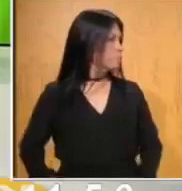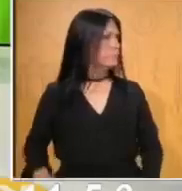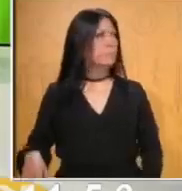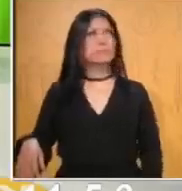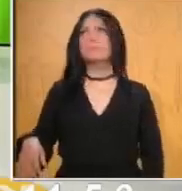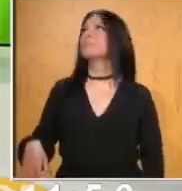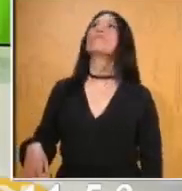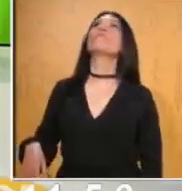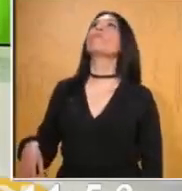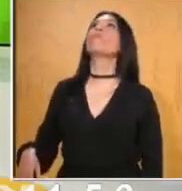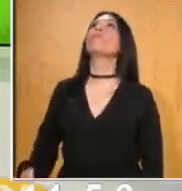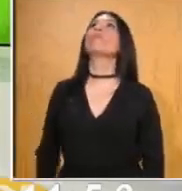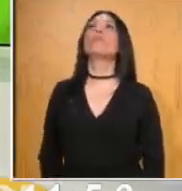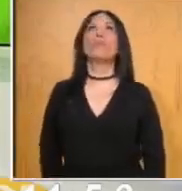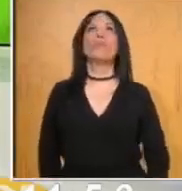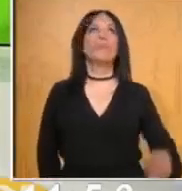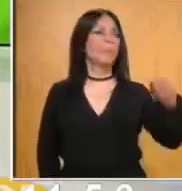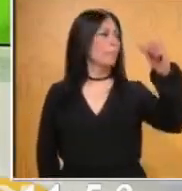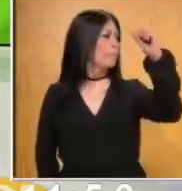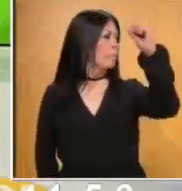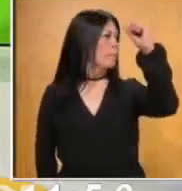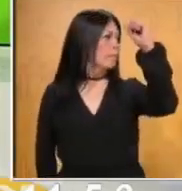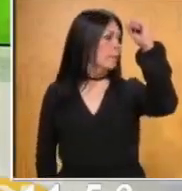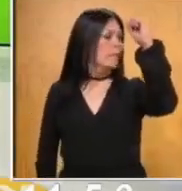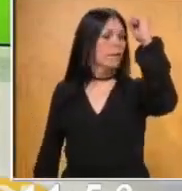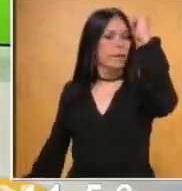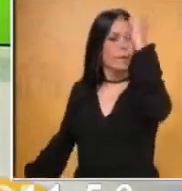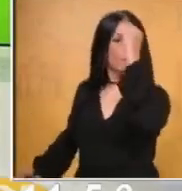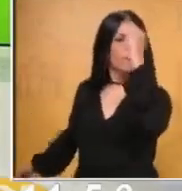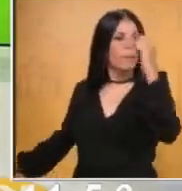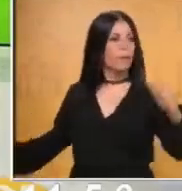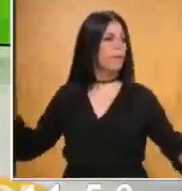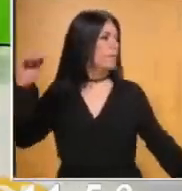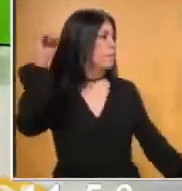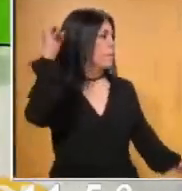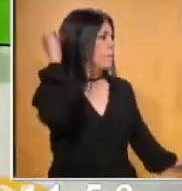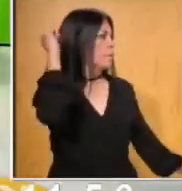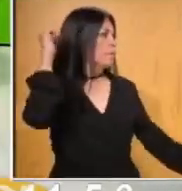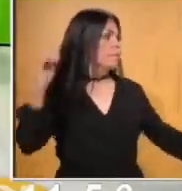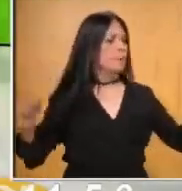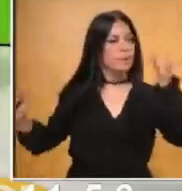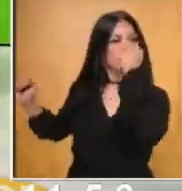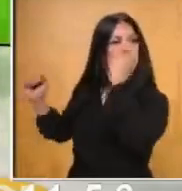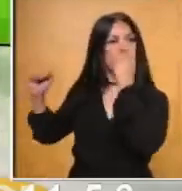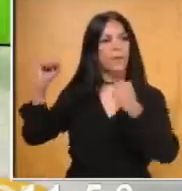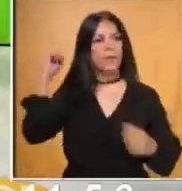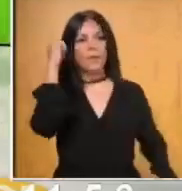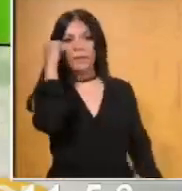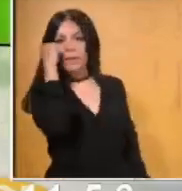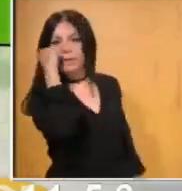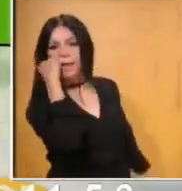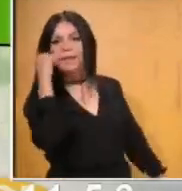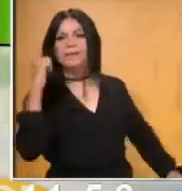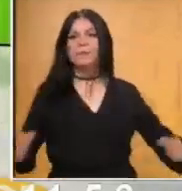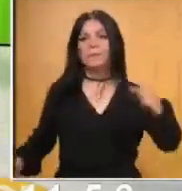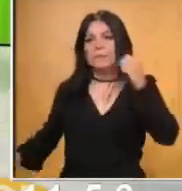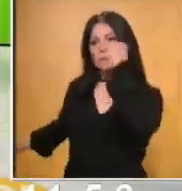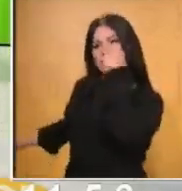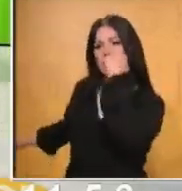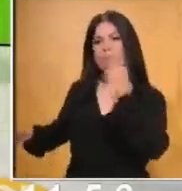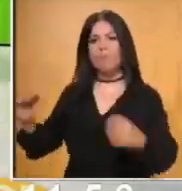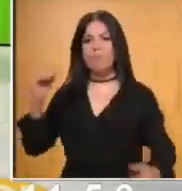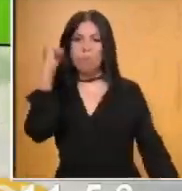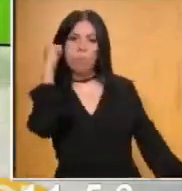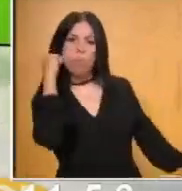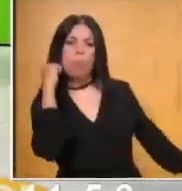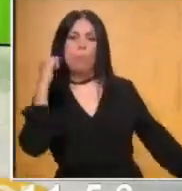mano izquierda, codo izquierdo va arriba. Trabajamos 10, 2, 3, 4, 5, 6,